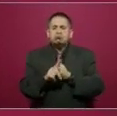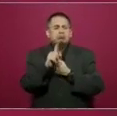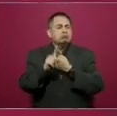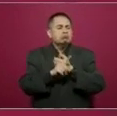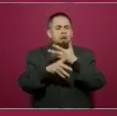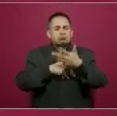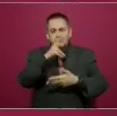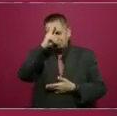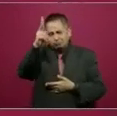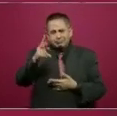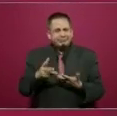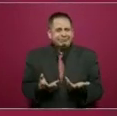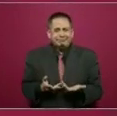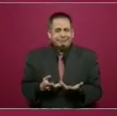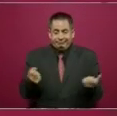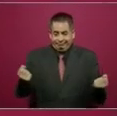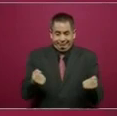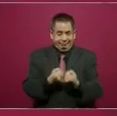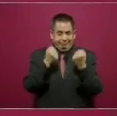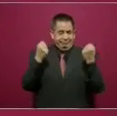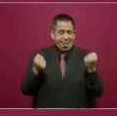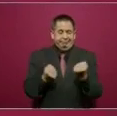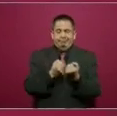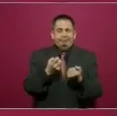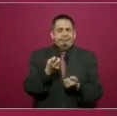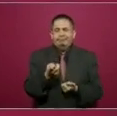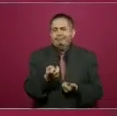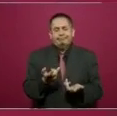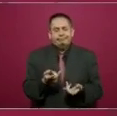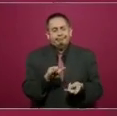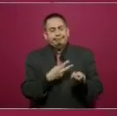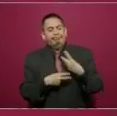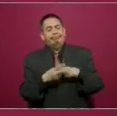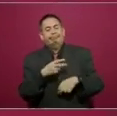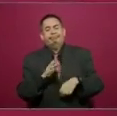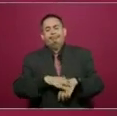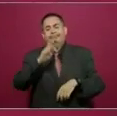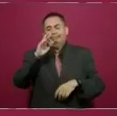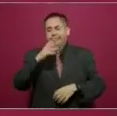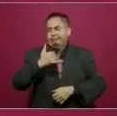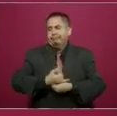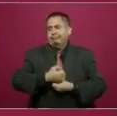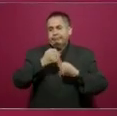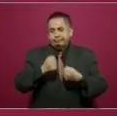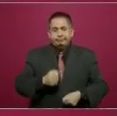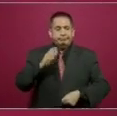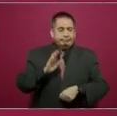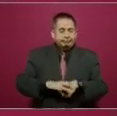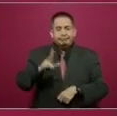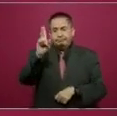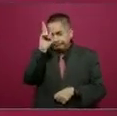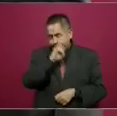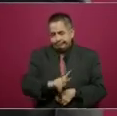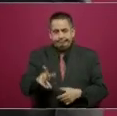Eso, pues, lo que desató fue más inseguridad, más